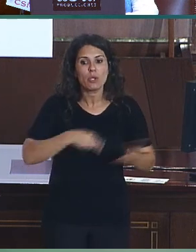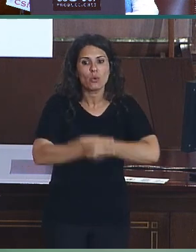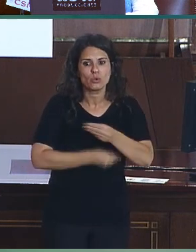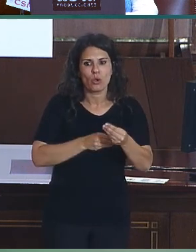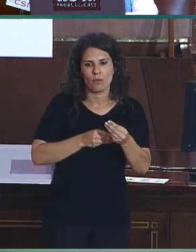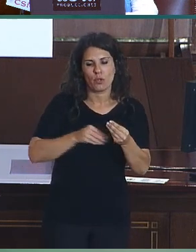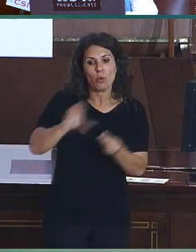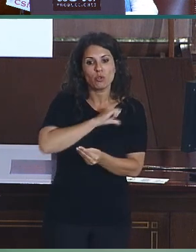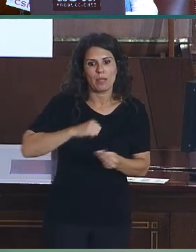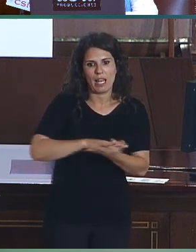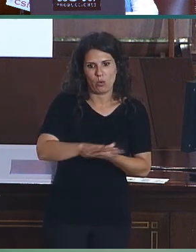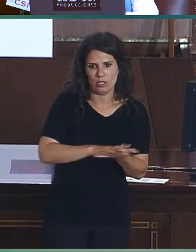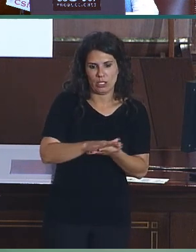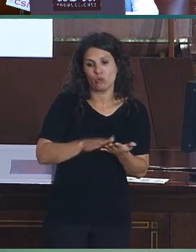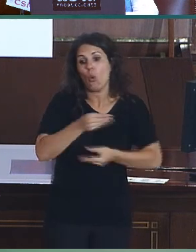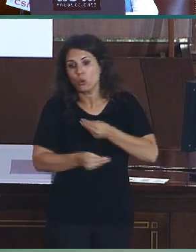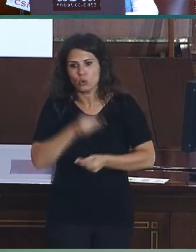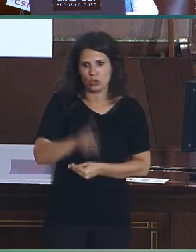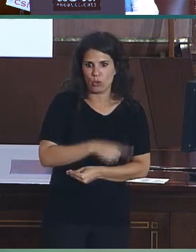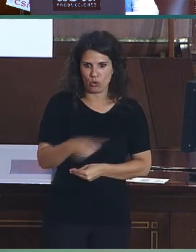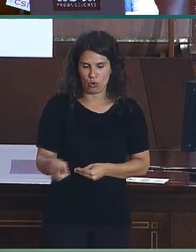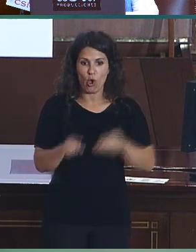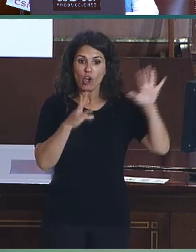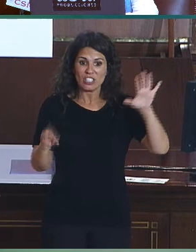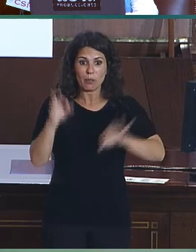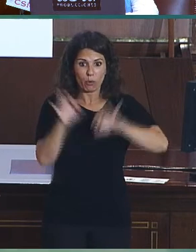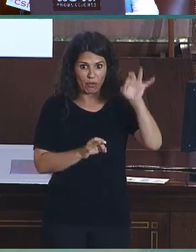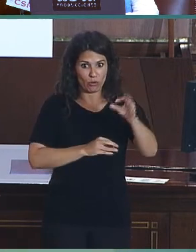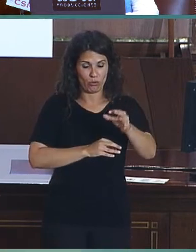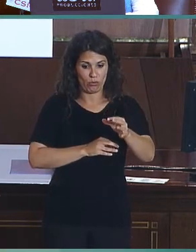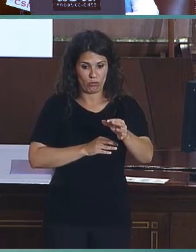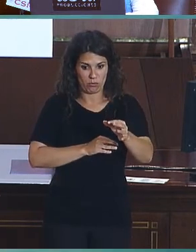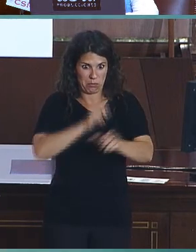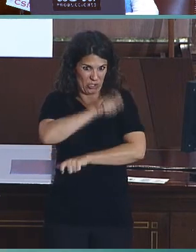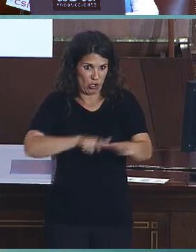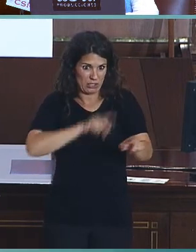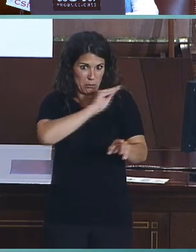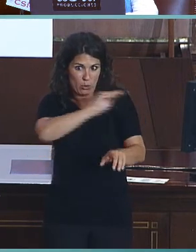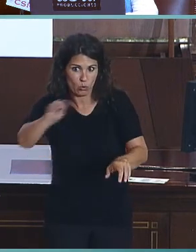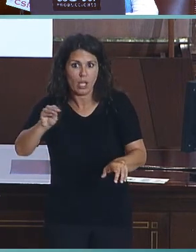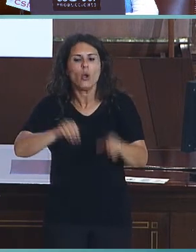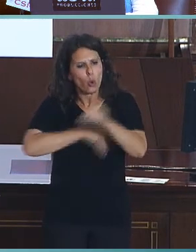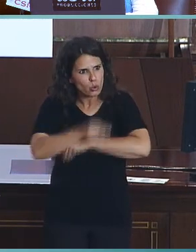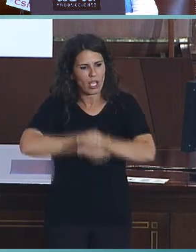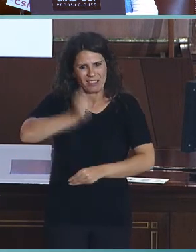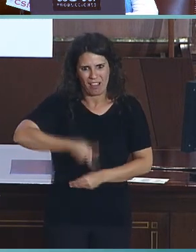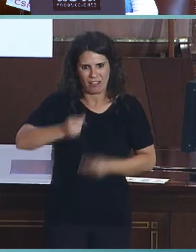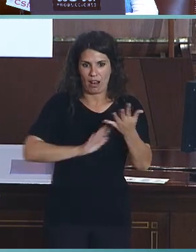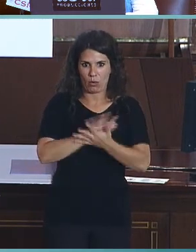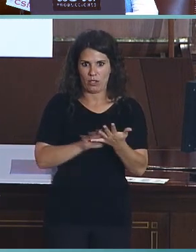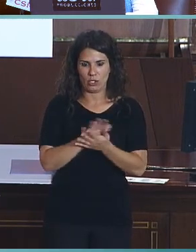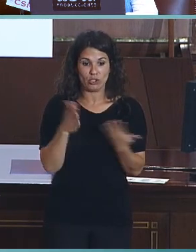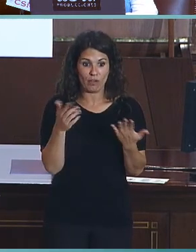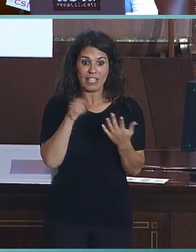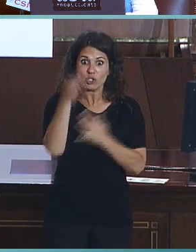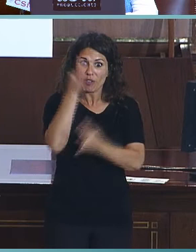parte, por encima del 80% de los encuestados, usan regularmente la lengua de signos. La